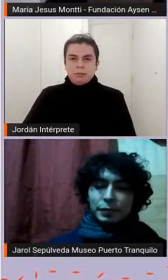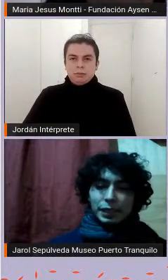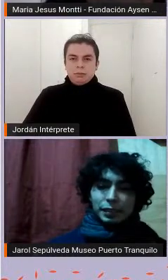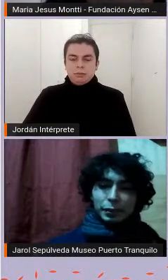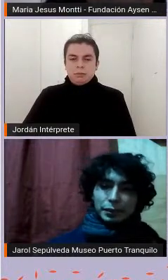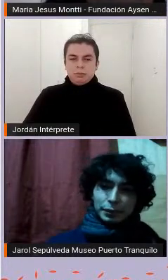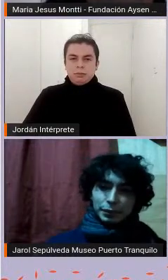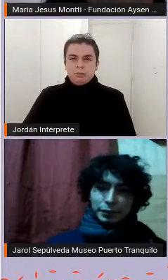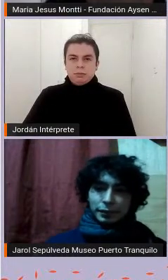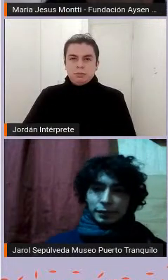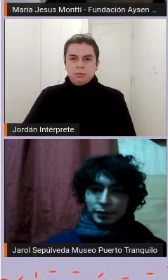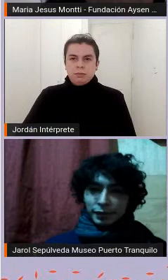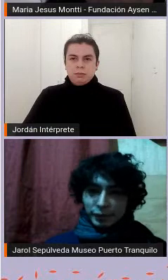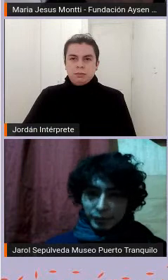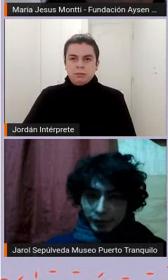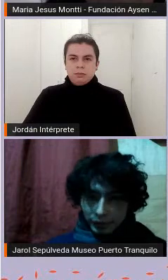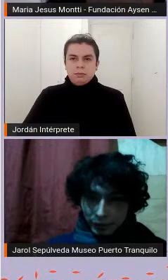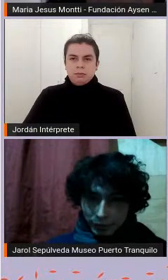Buenísimo.